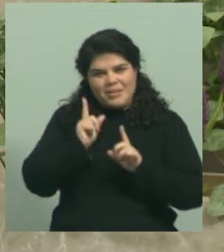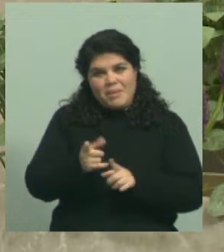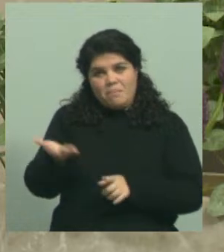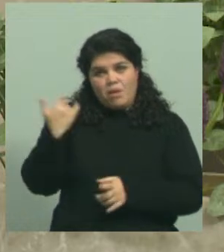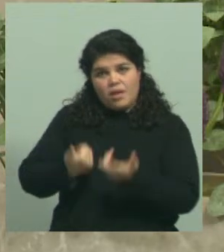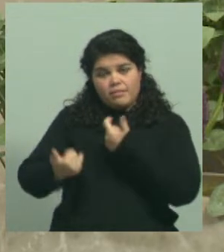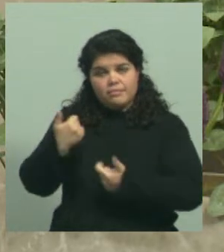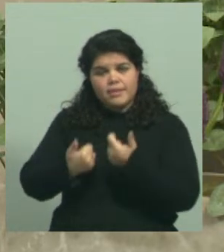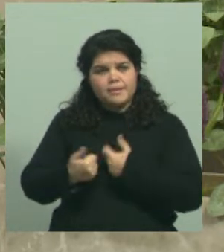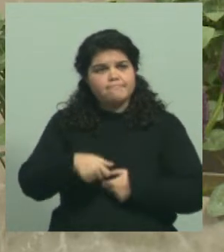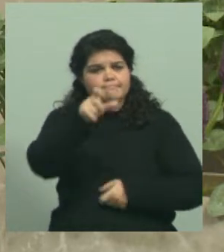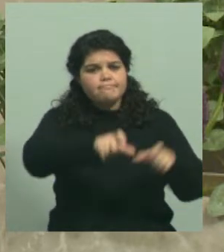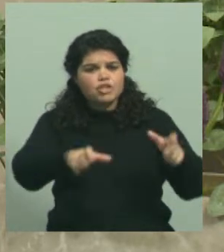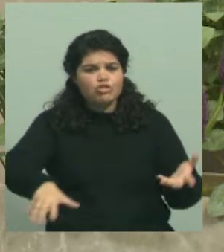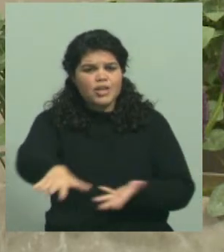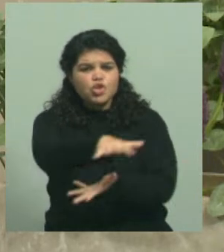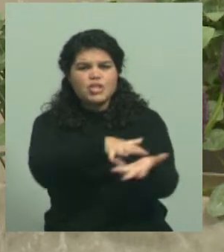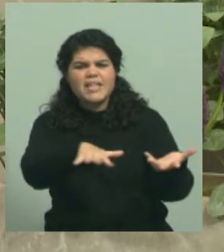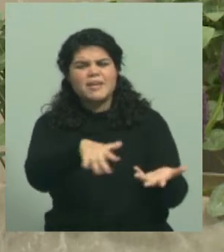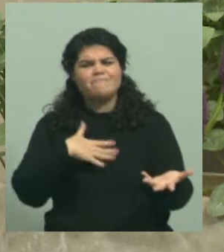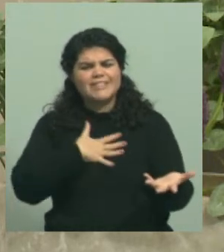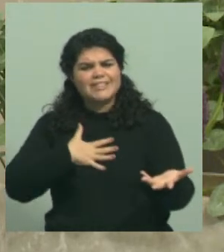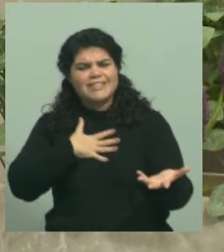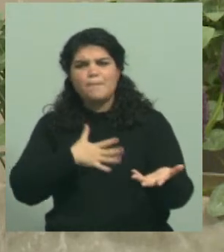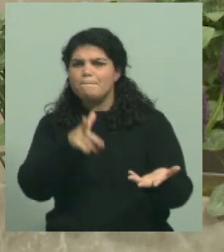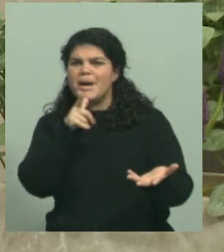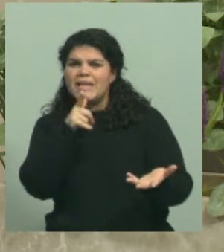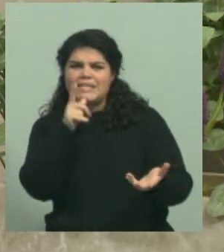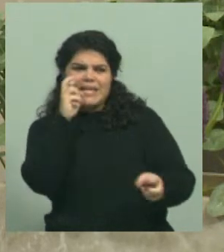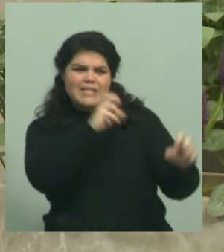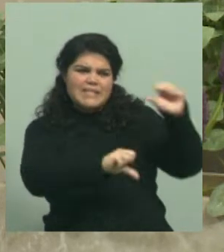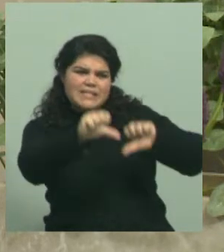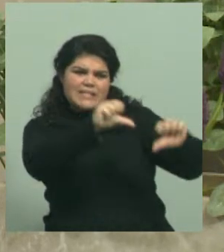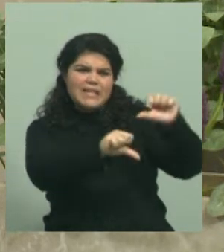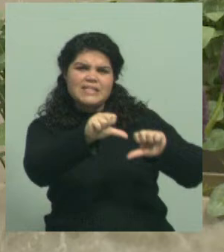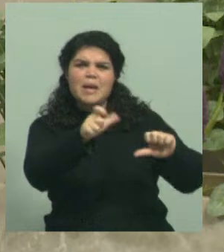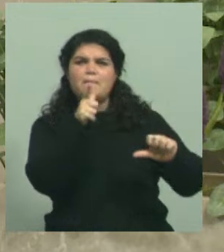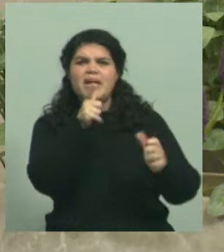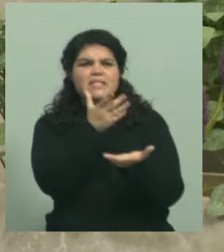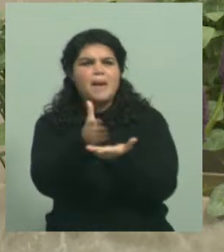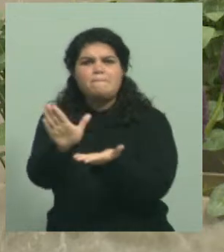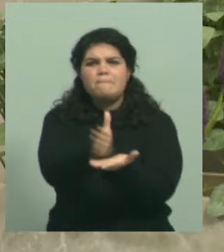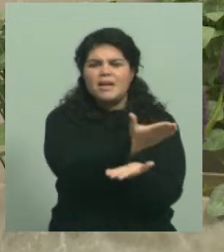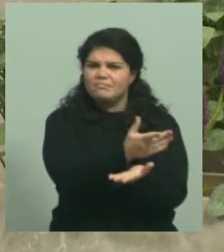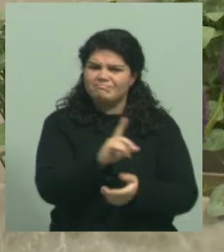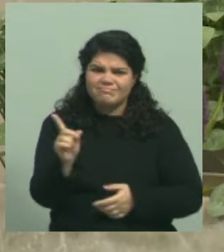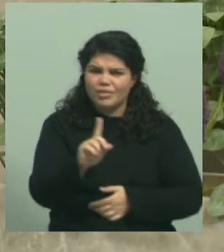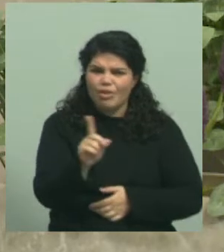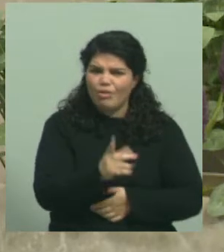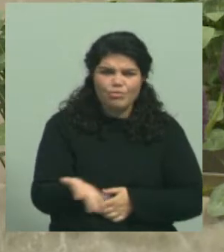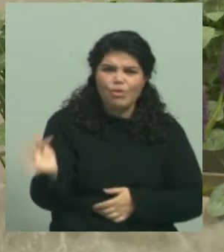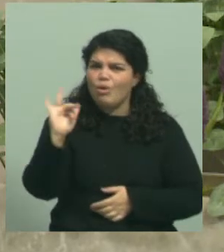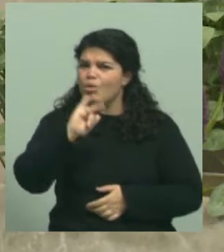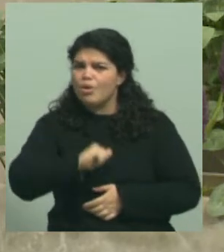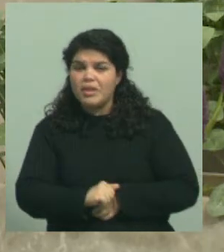gente por ahí entiende o tiene ese concepto de que la ciencia está en un laboratorio y en realidad está en lo cotidiano. Usted también ponía el ejemplo de